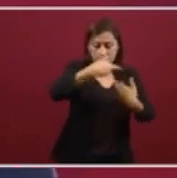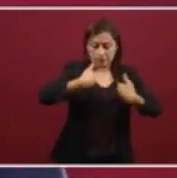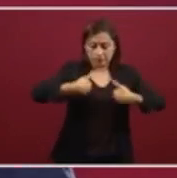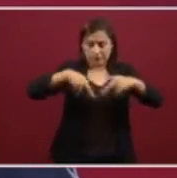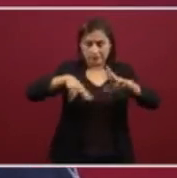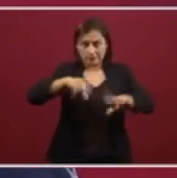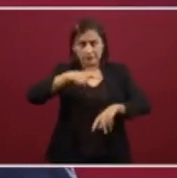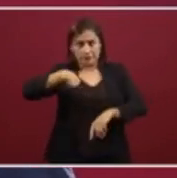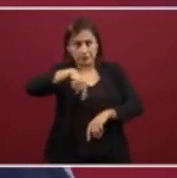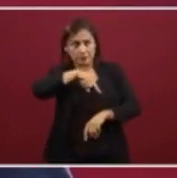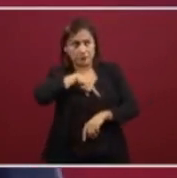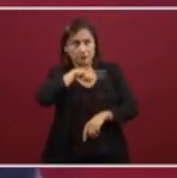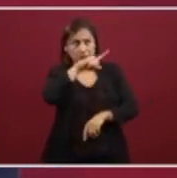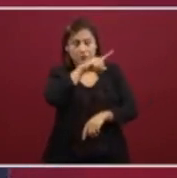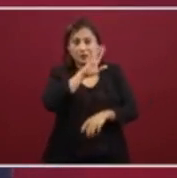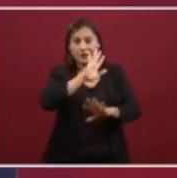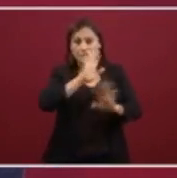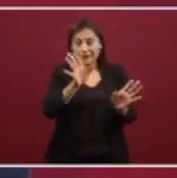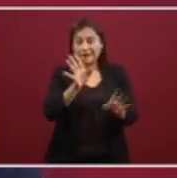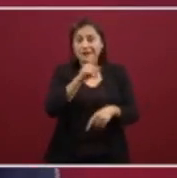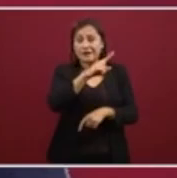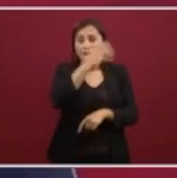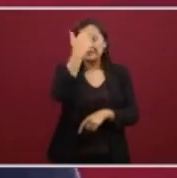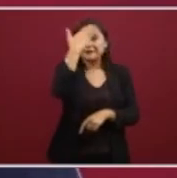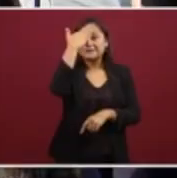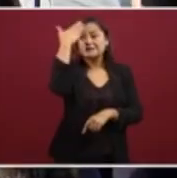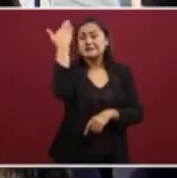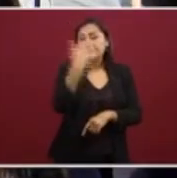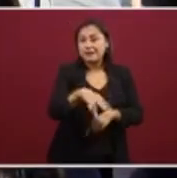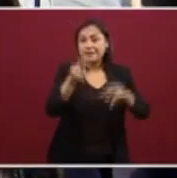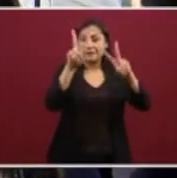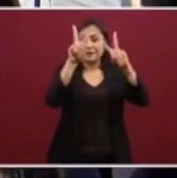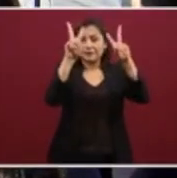conocen sobre política exterior,